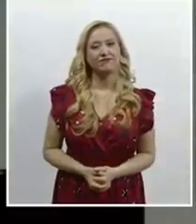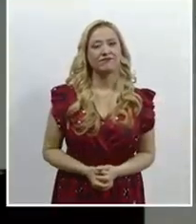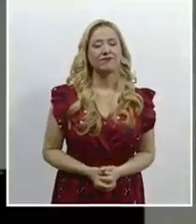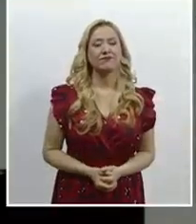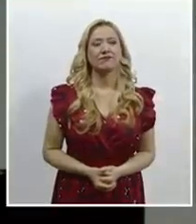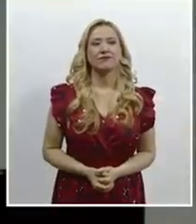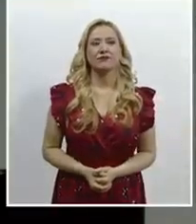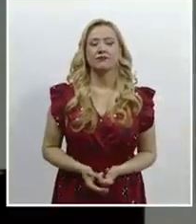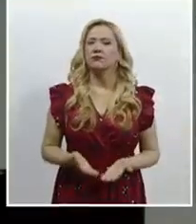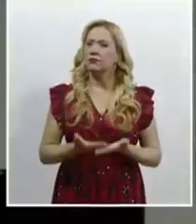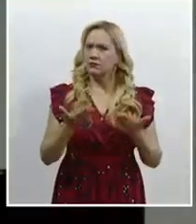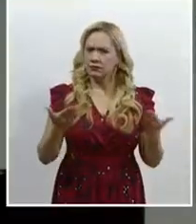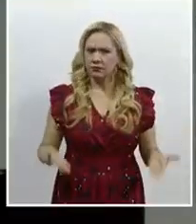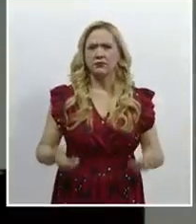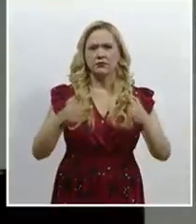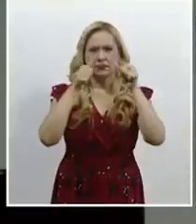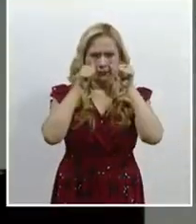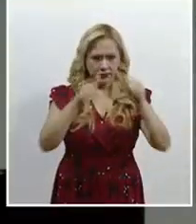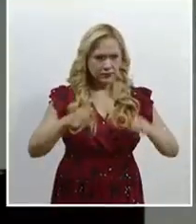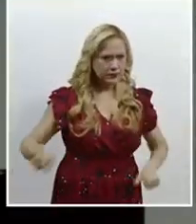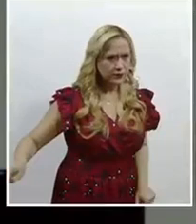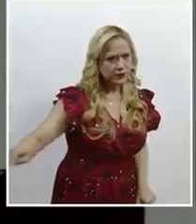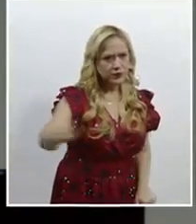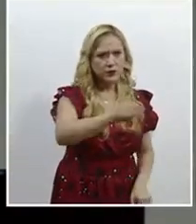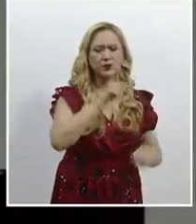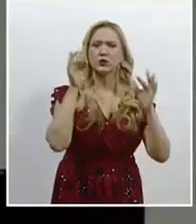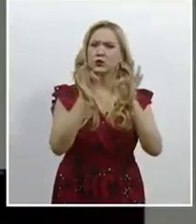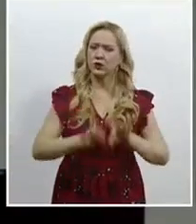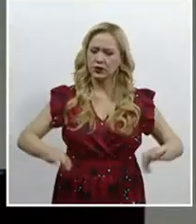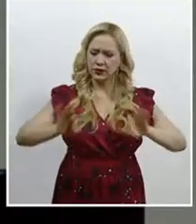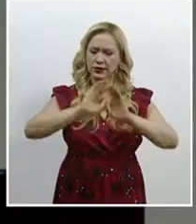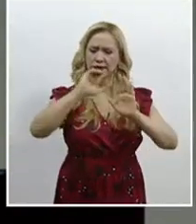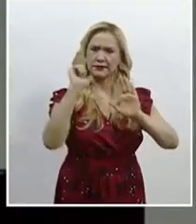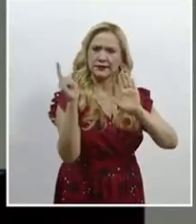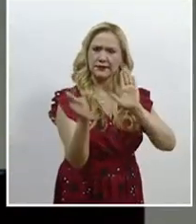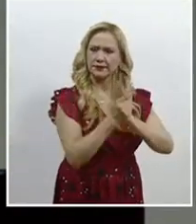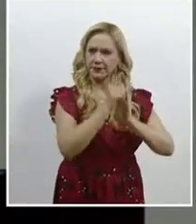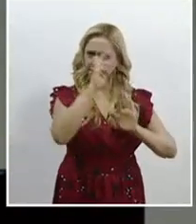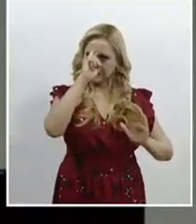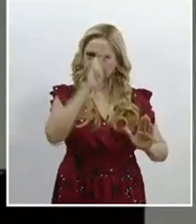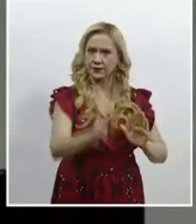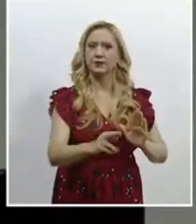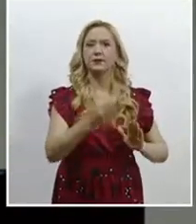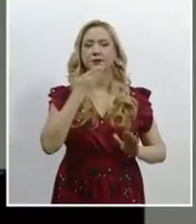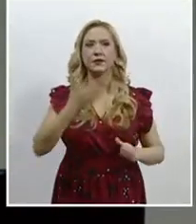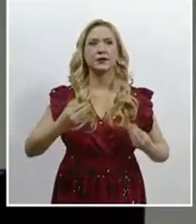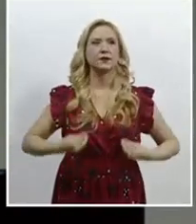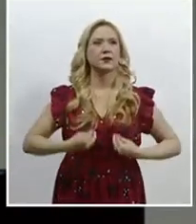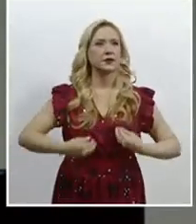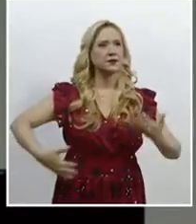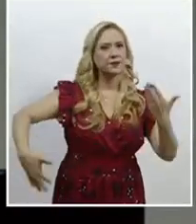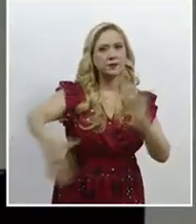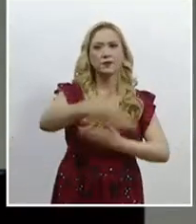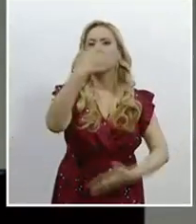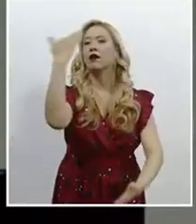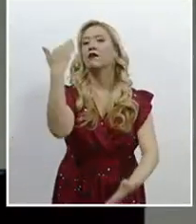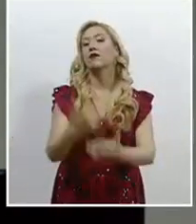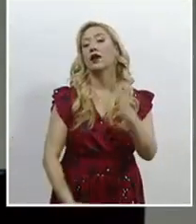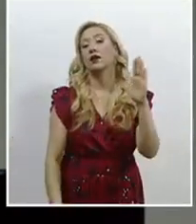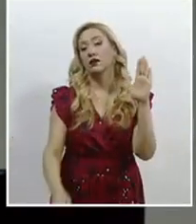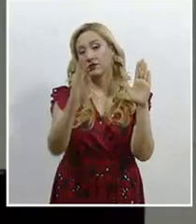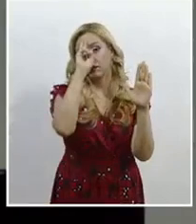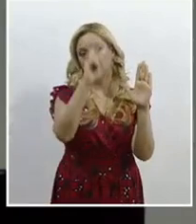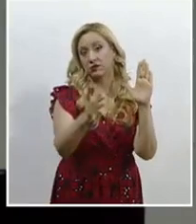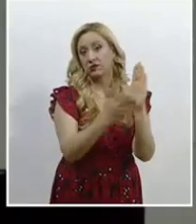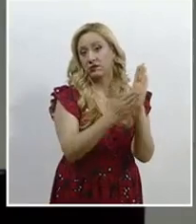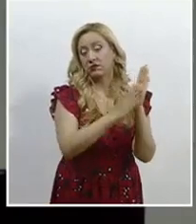Como hemos escuchado, el fortalecimiento del Estado de Derecho es fundamental para el desarrollo de nuestra sociedad. El apego o falta de apego al Estado de